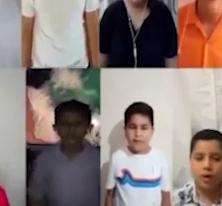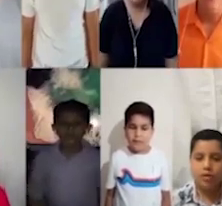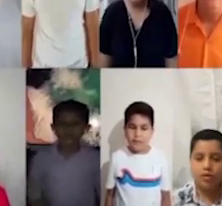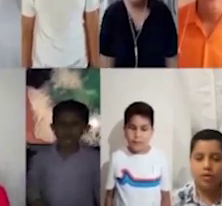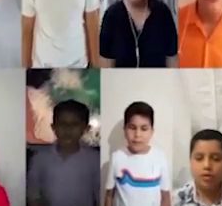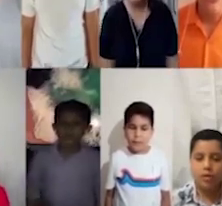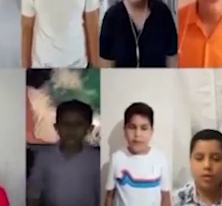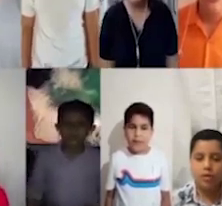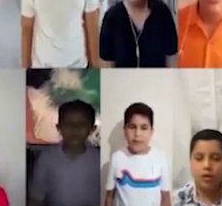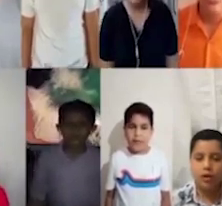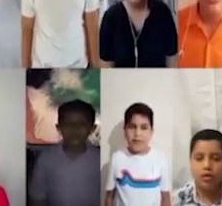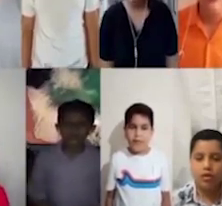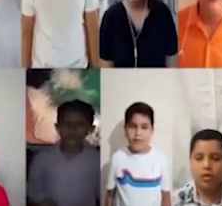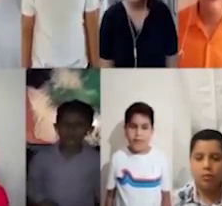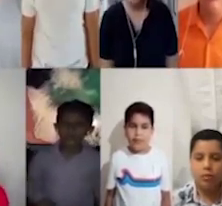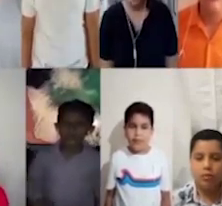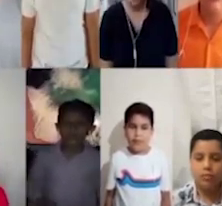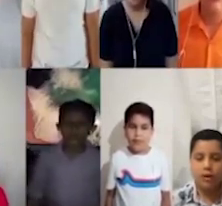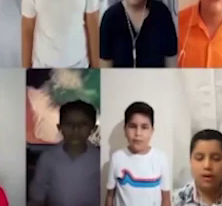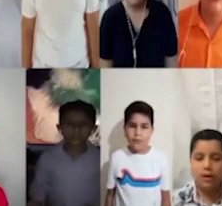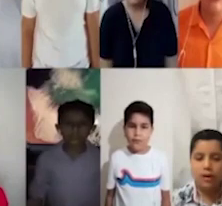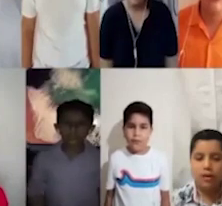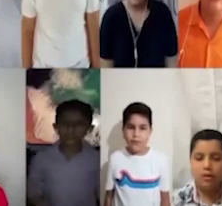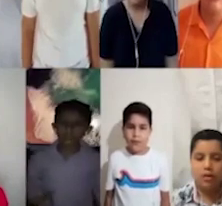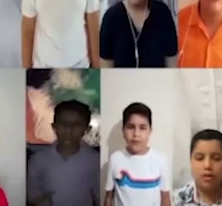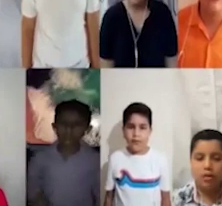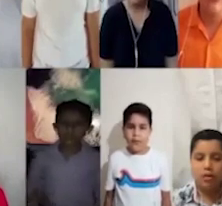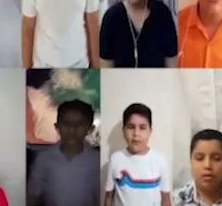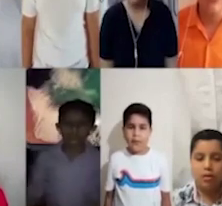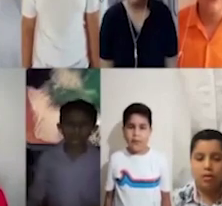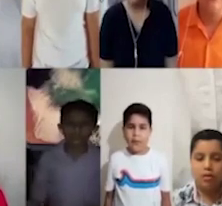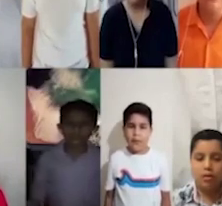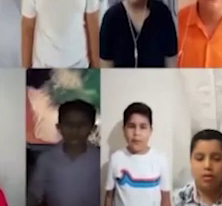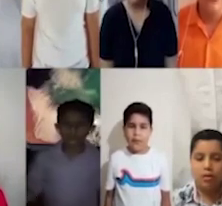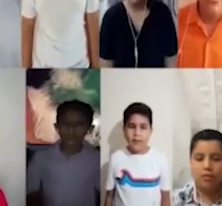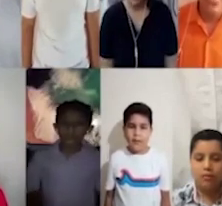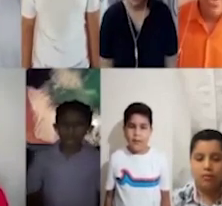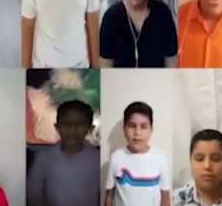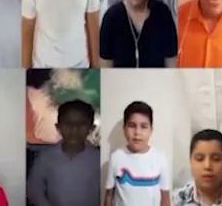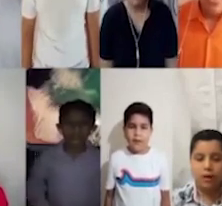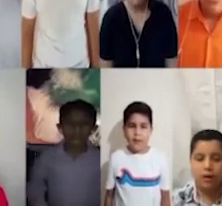envidiando a las conchitas por su pálido color.